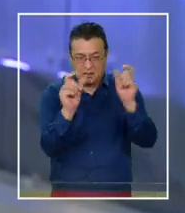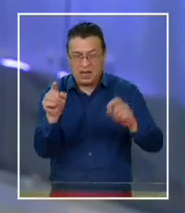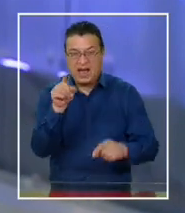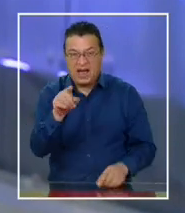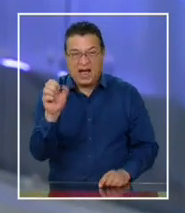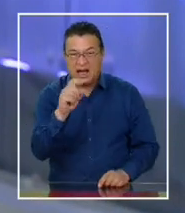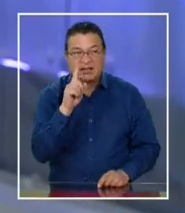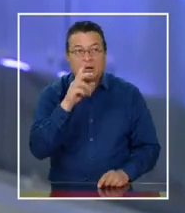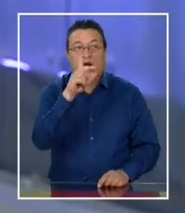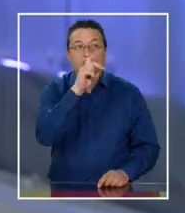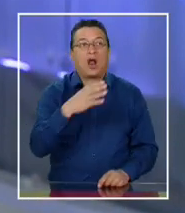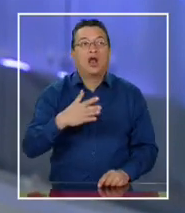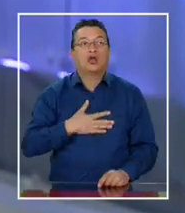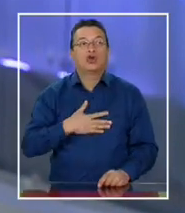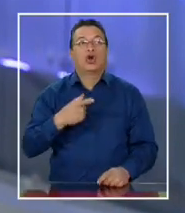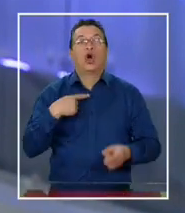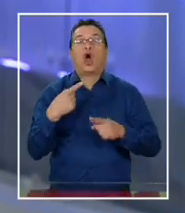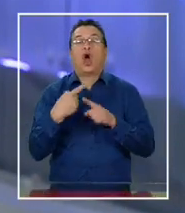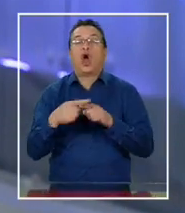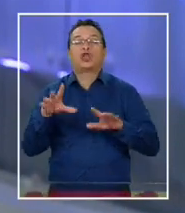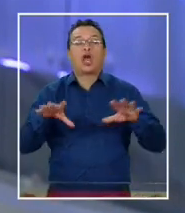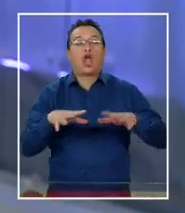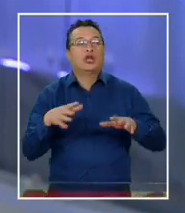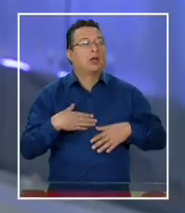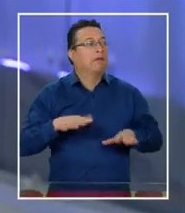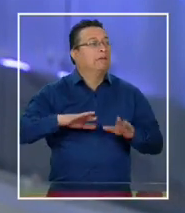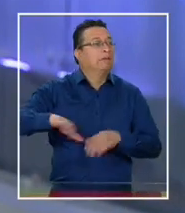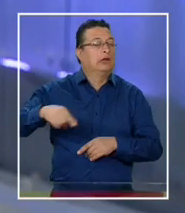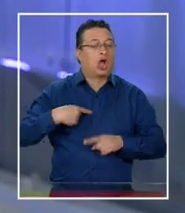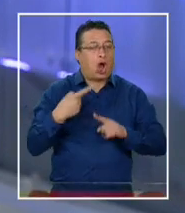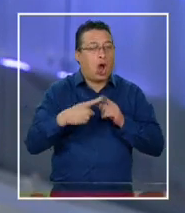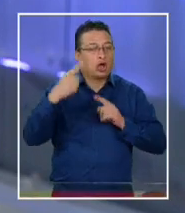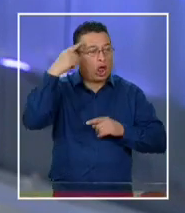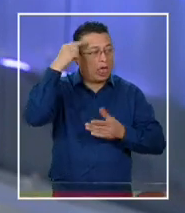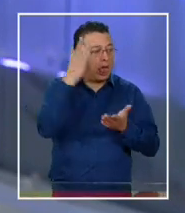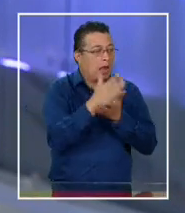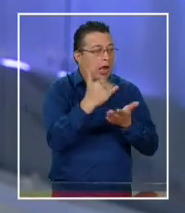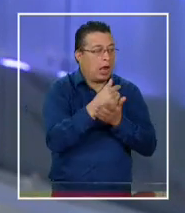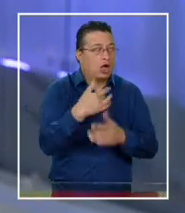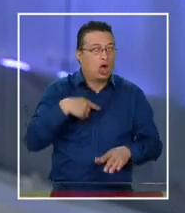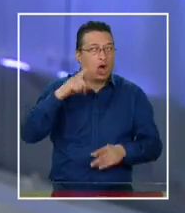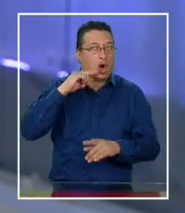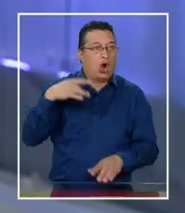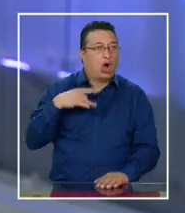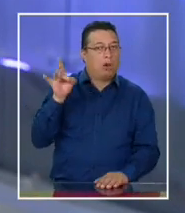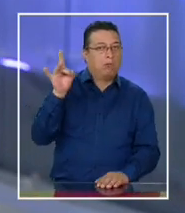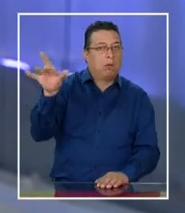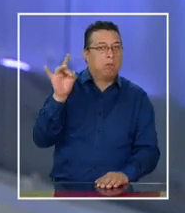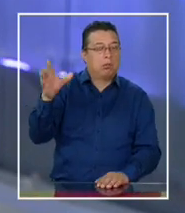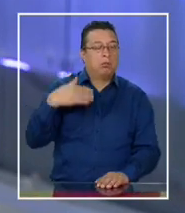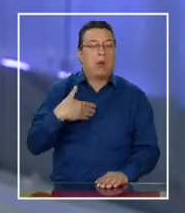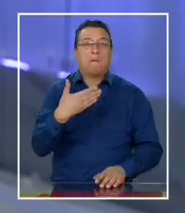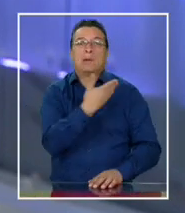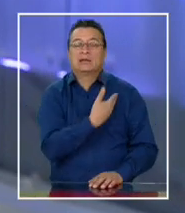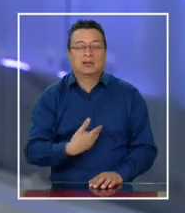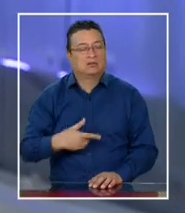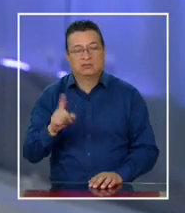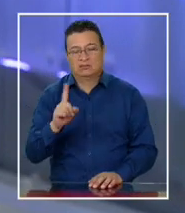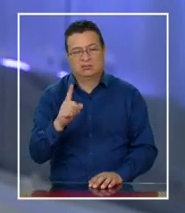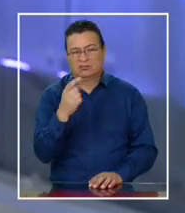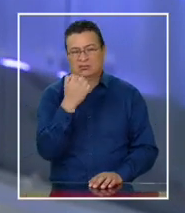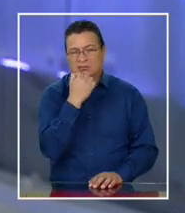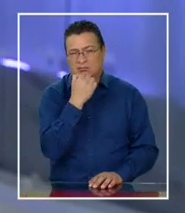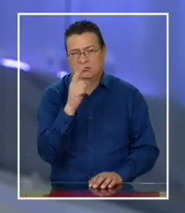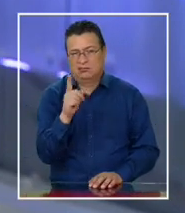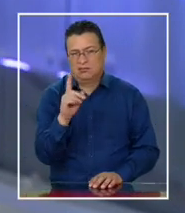esa manera da la idea de que estoy en otra agenda o que los planes o que estuviera pasando por alto el rol del presidente y eso no es así